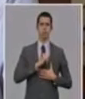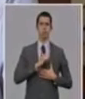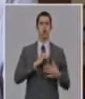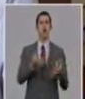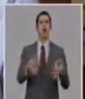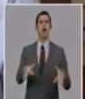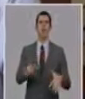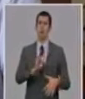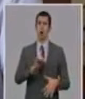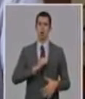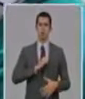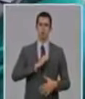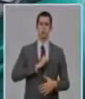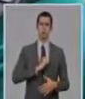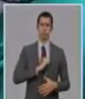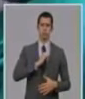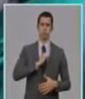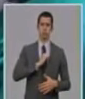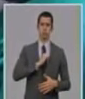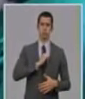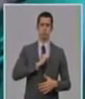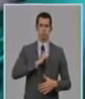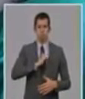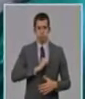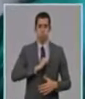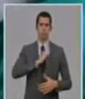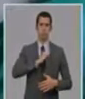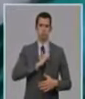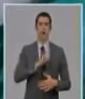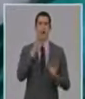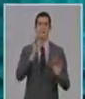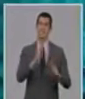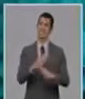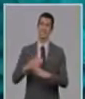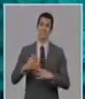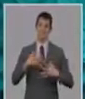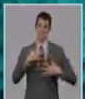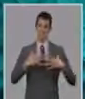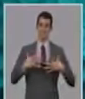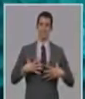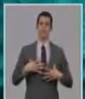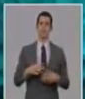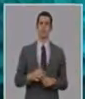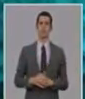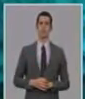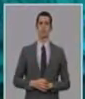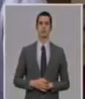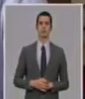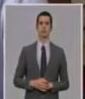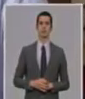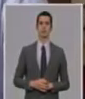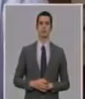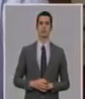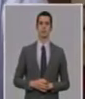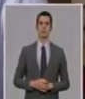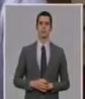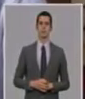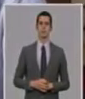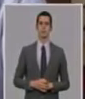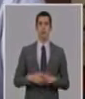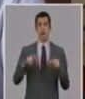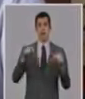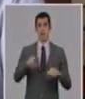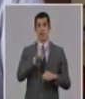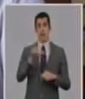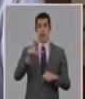ese corazón. Se presentaron algunos trastornos del ritmo cardíaco también. En este estudio participó nuestro Hospital Pediátrico José Luis